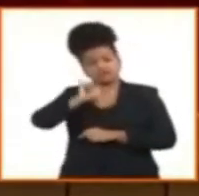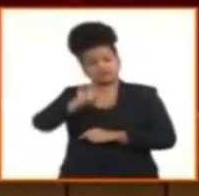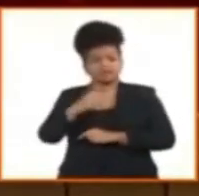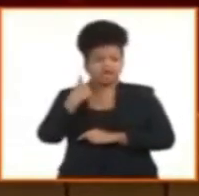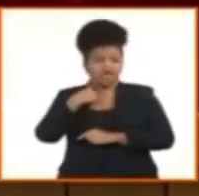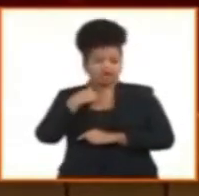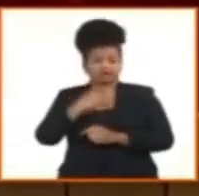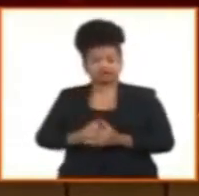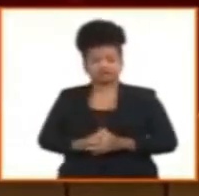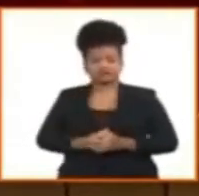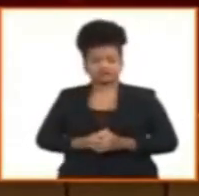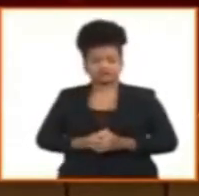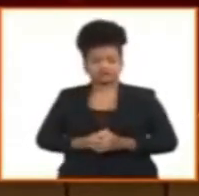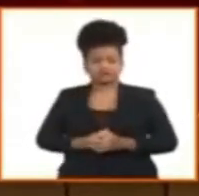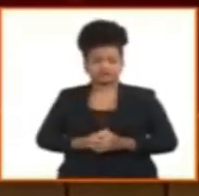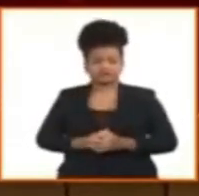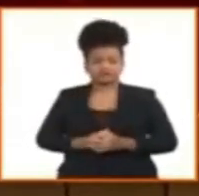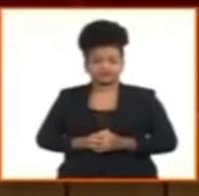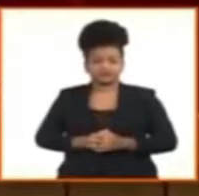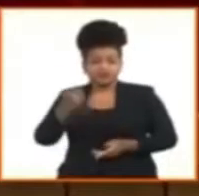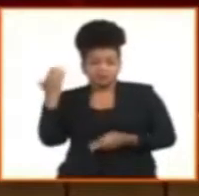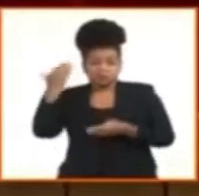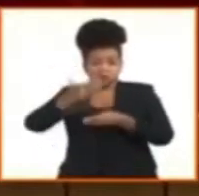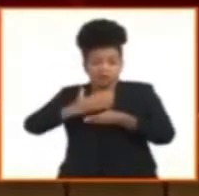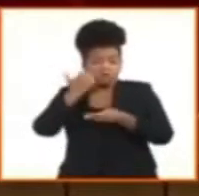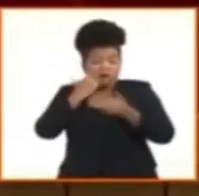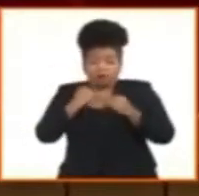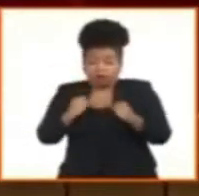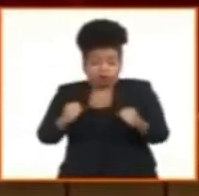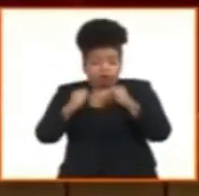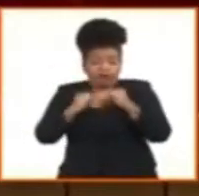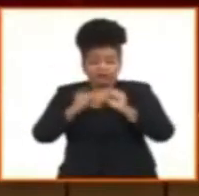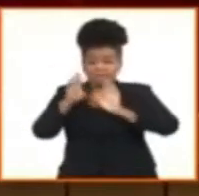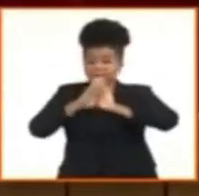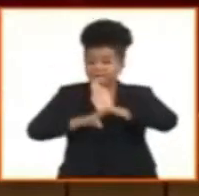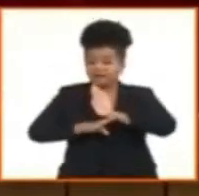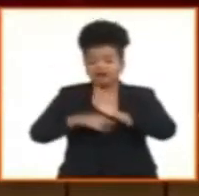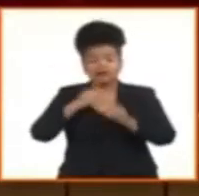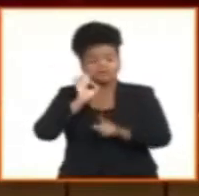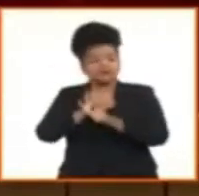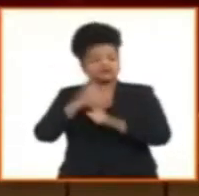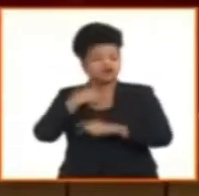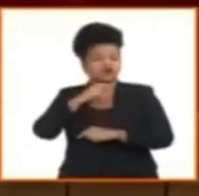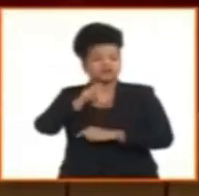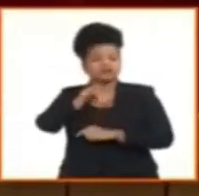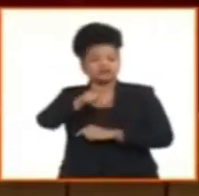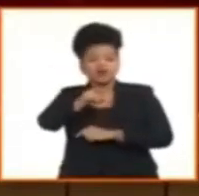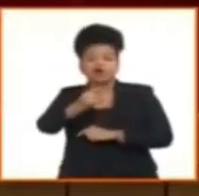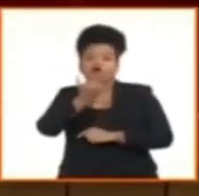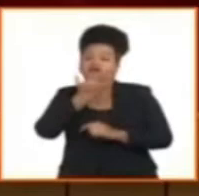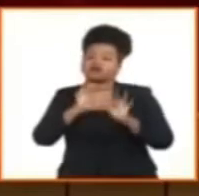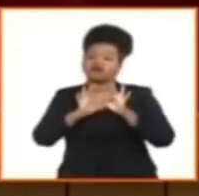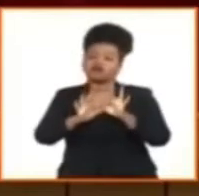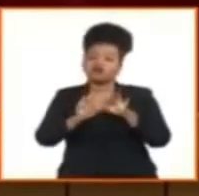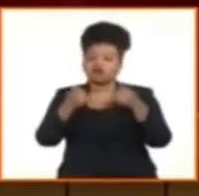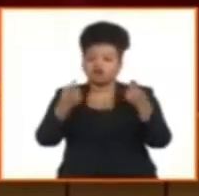años. El reforzamiento del bloqueo desde el 2019 ha tenido un impacto severo sobre la economía y la